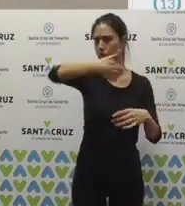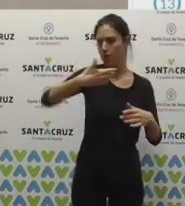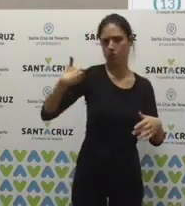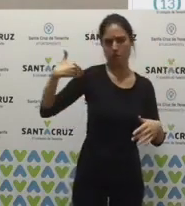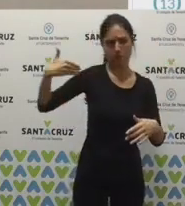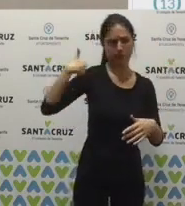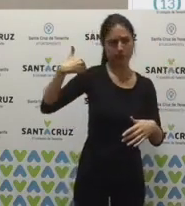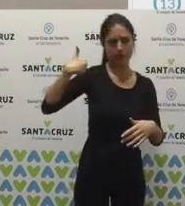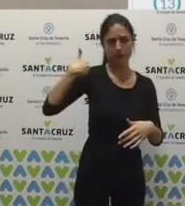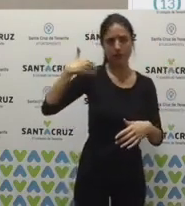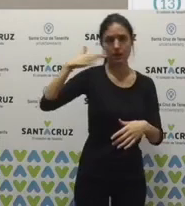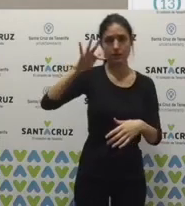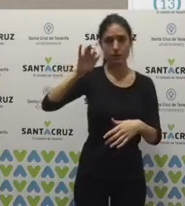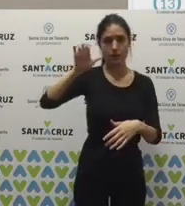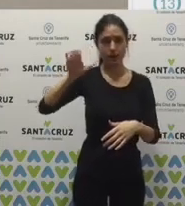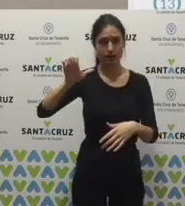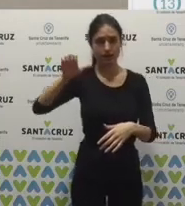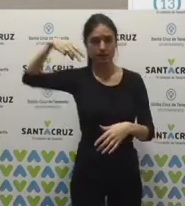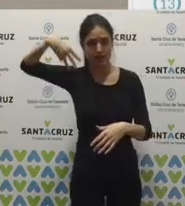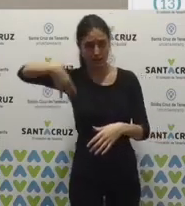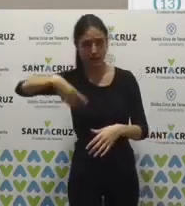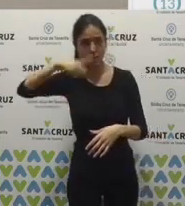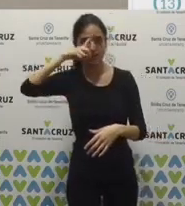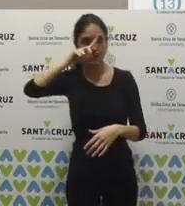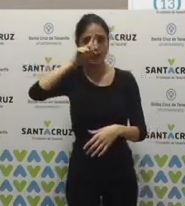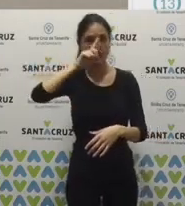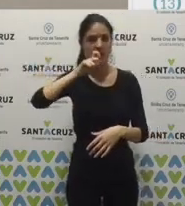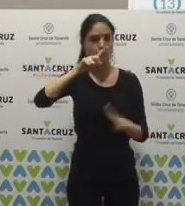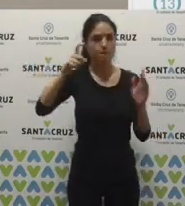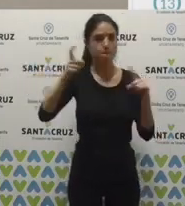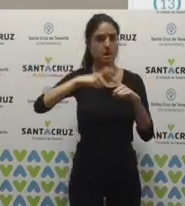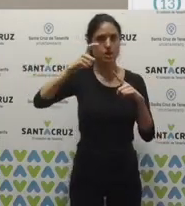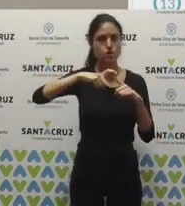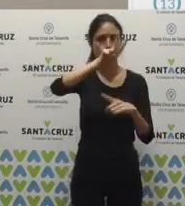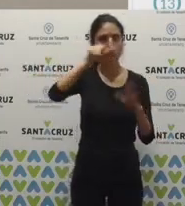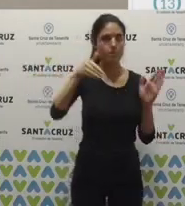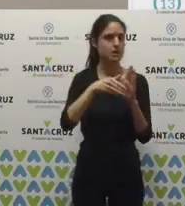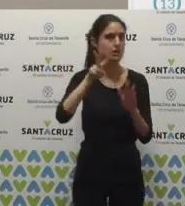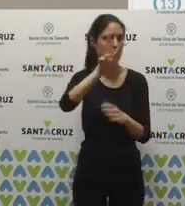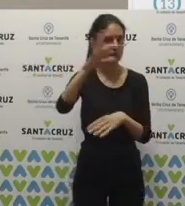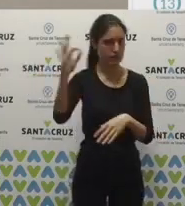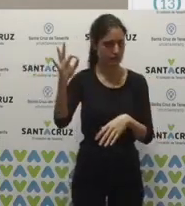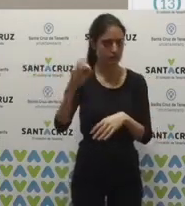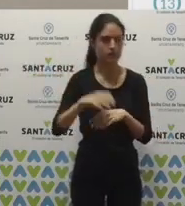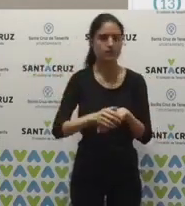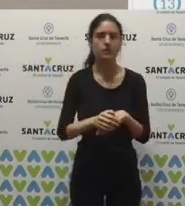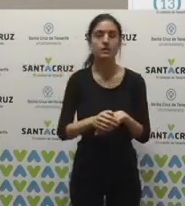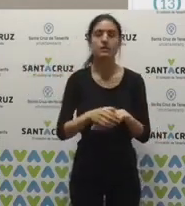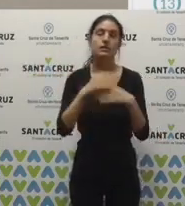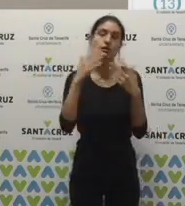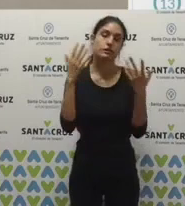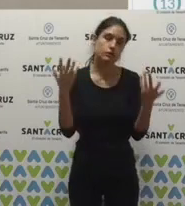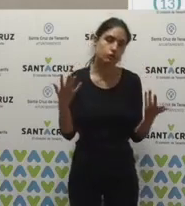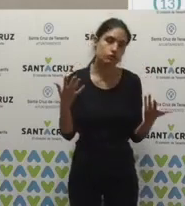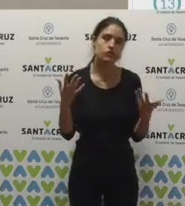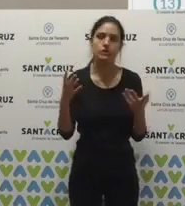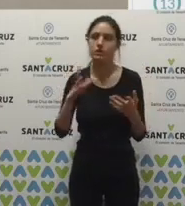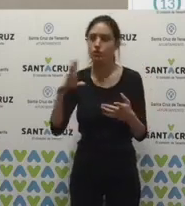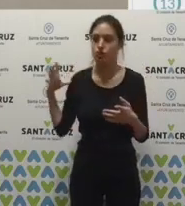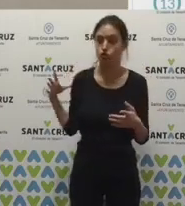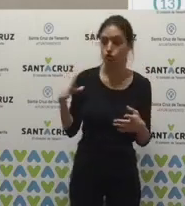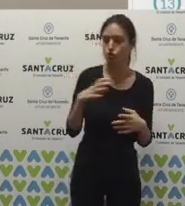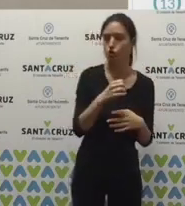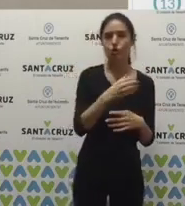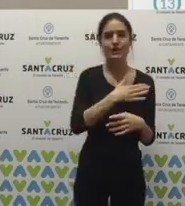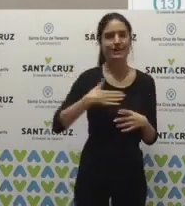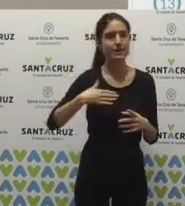por la cen completamente el 22 de mayo de 2020 por tanto vamos todos en la misma línea